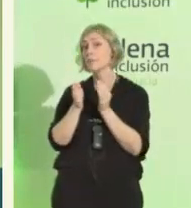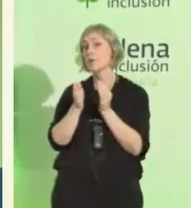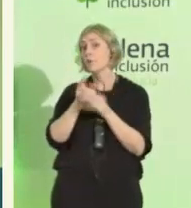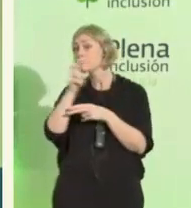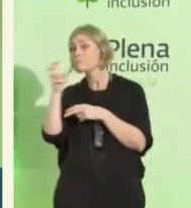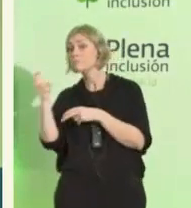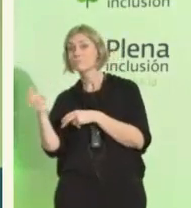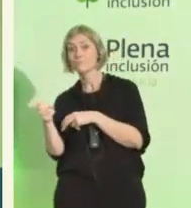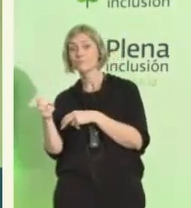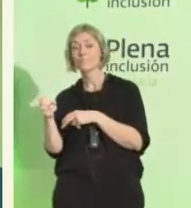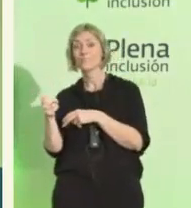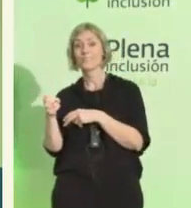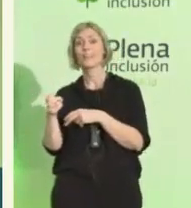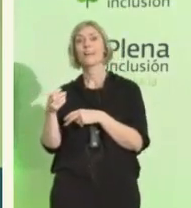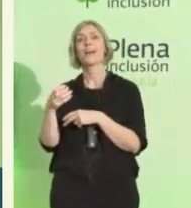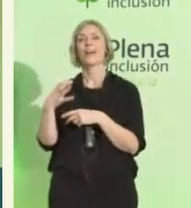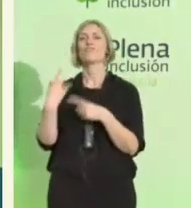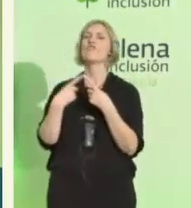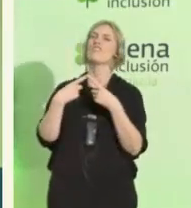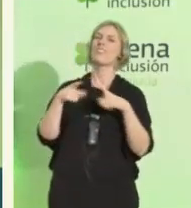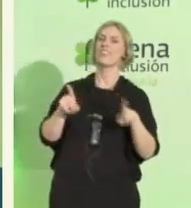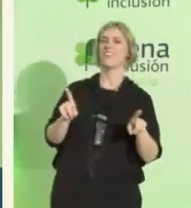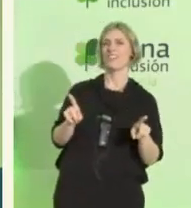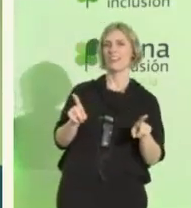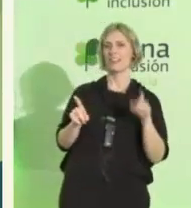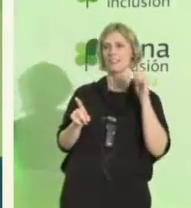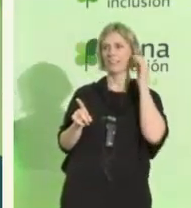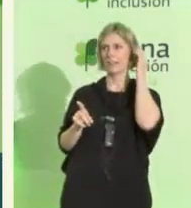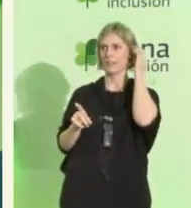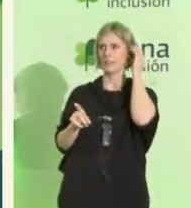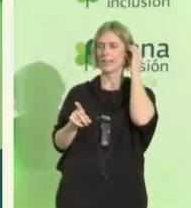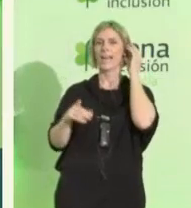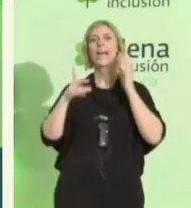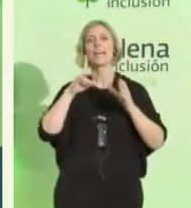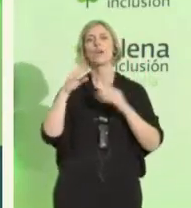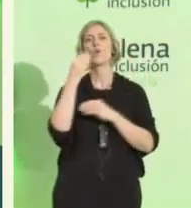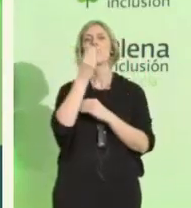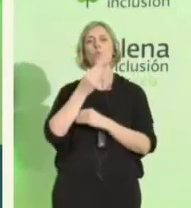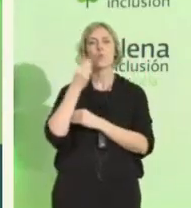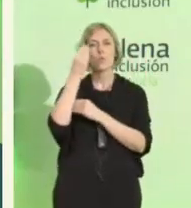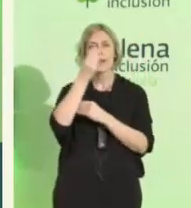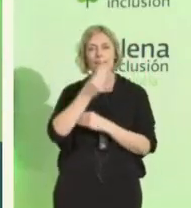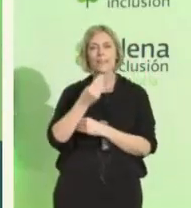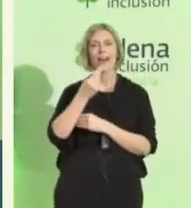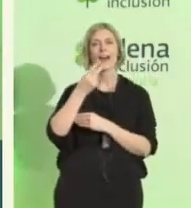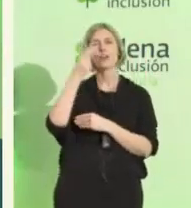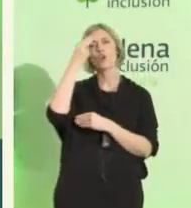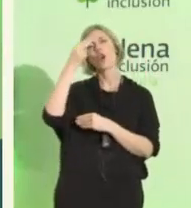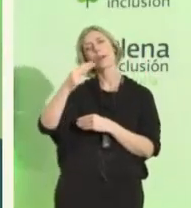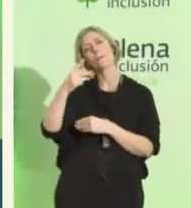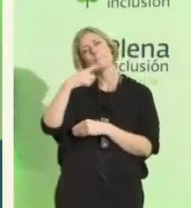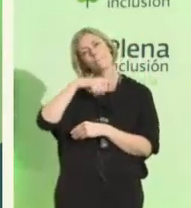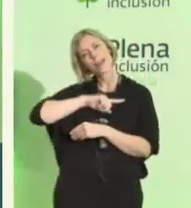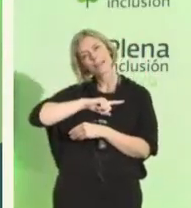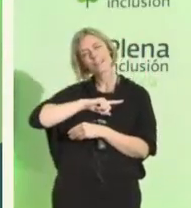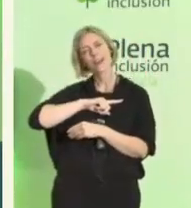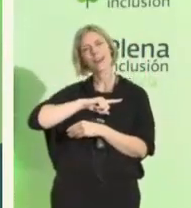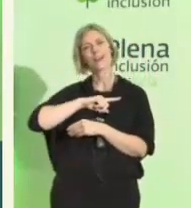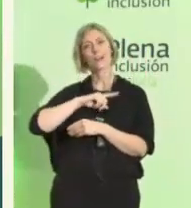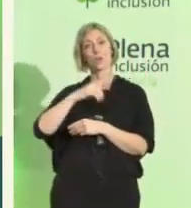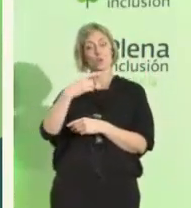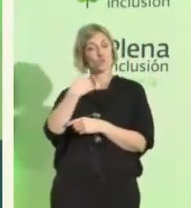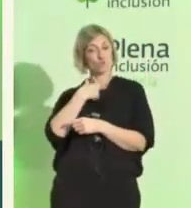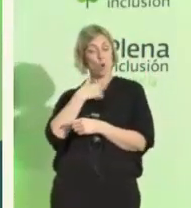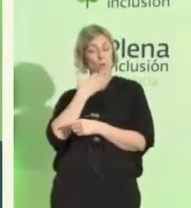diferencia muy buena nos cuidan nos quieren nos respetan yo en mi casa